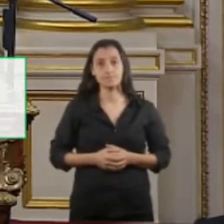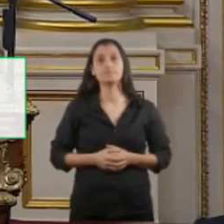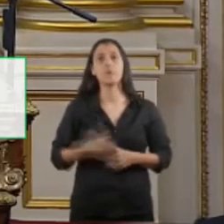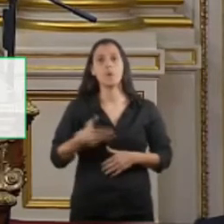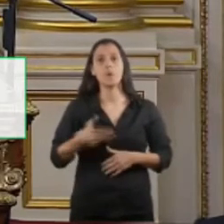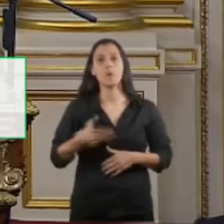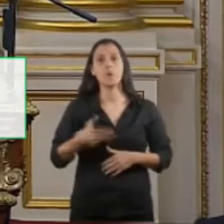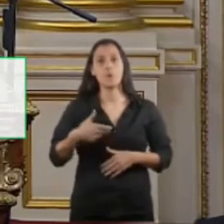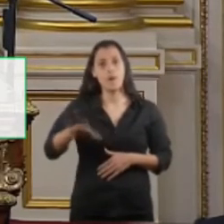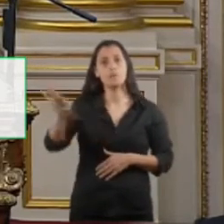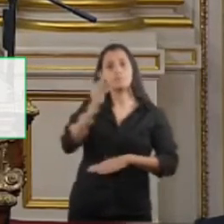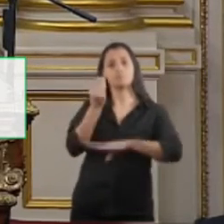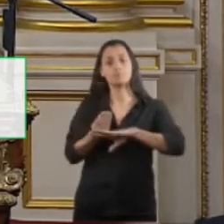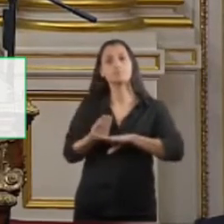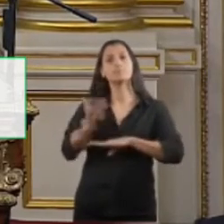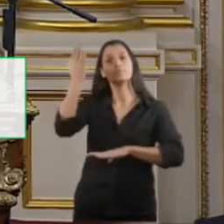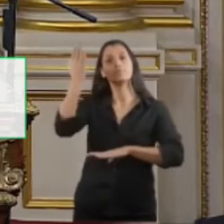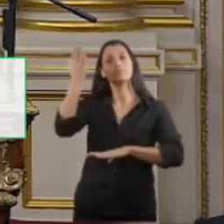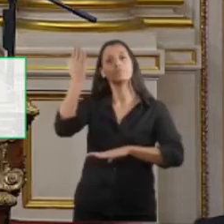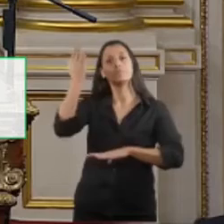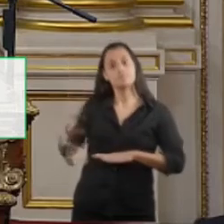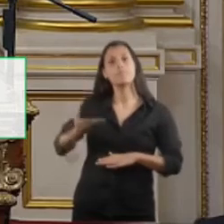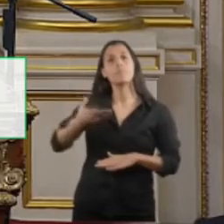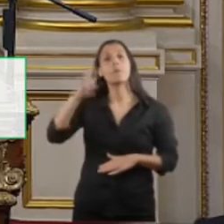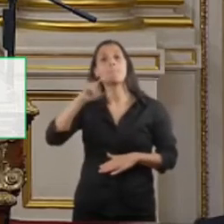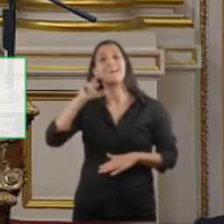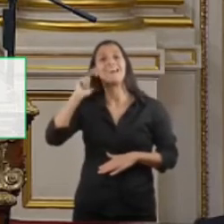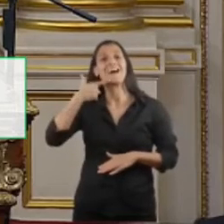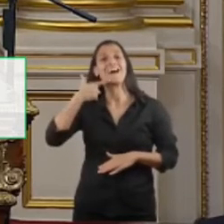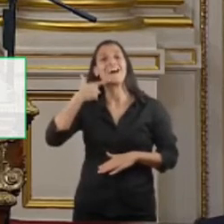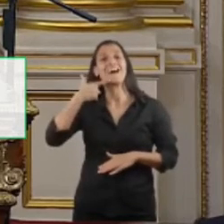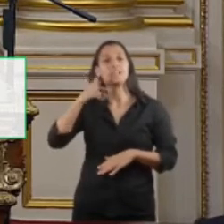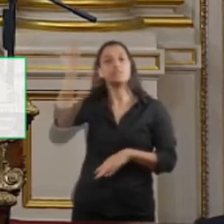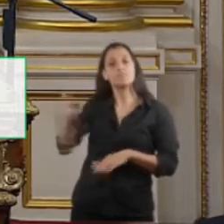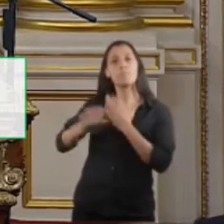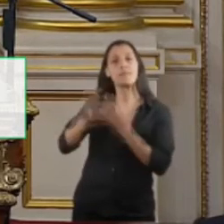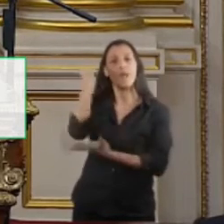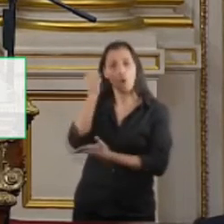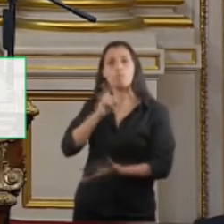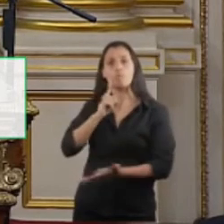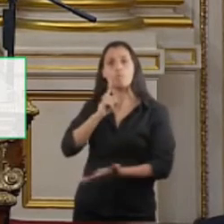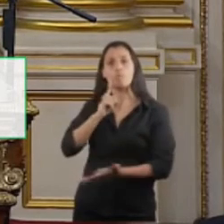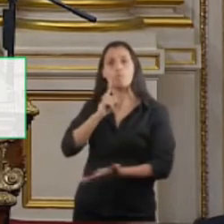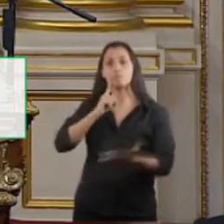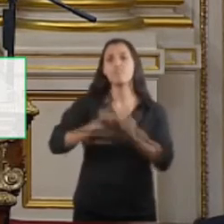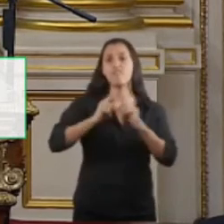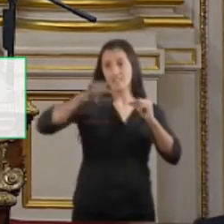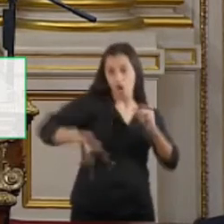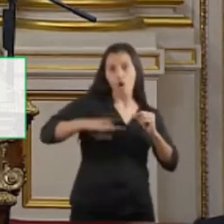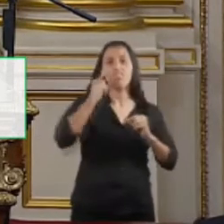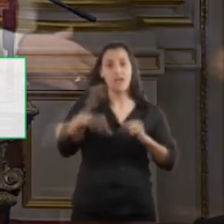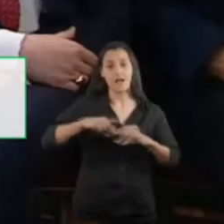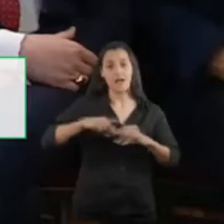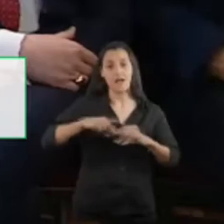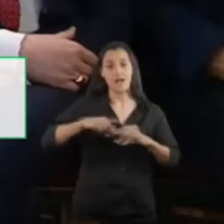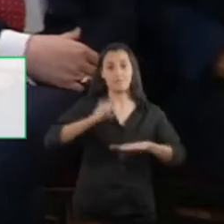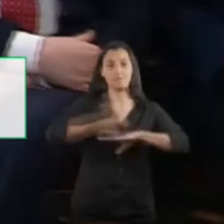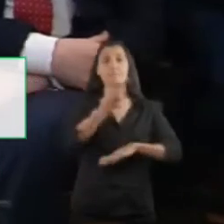conocer la inflación del mes de junio, son números que no se esperaban, y